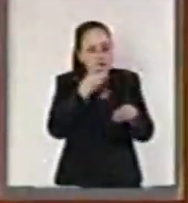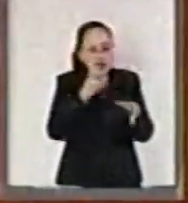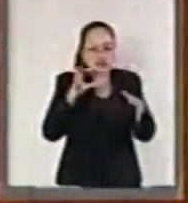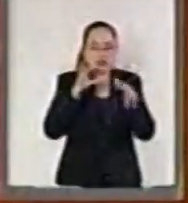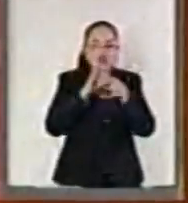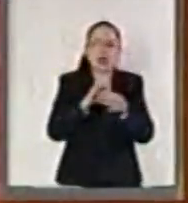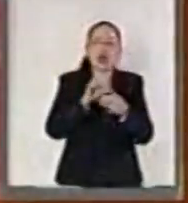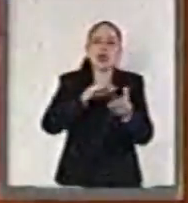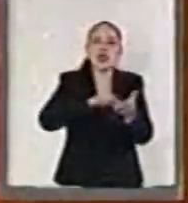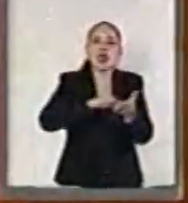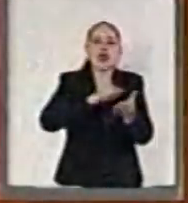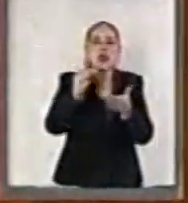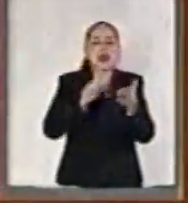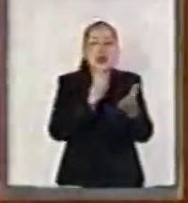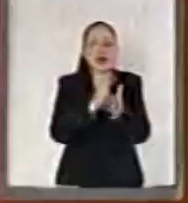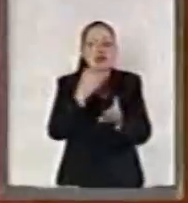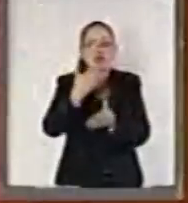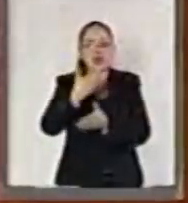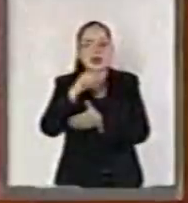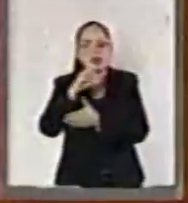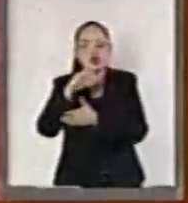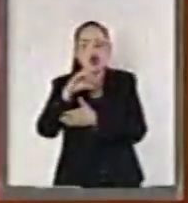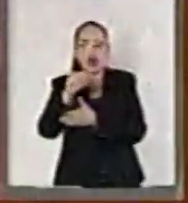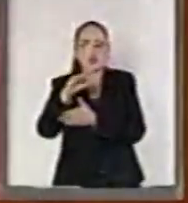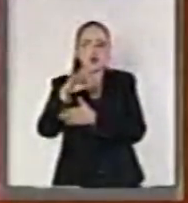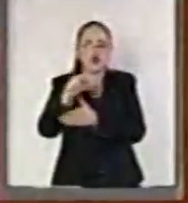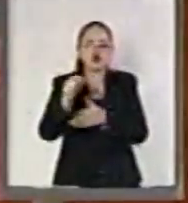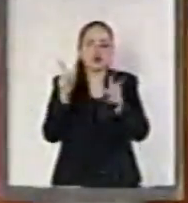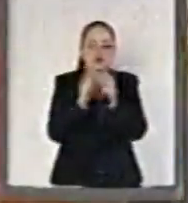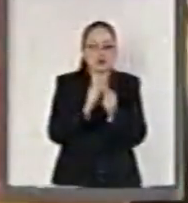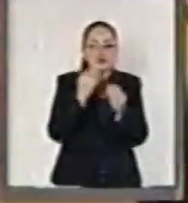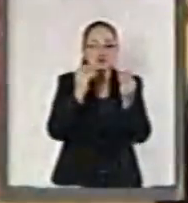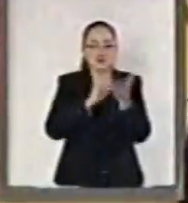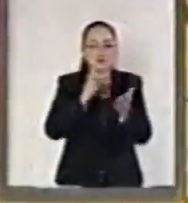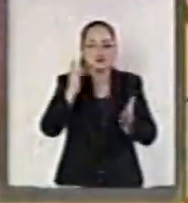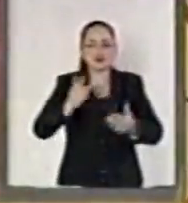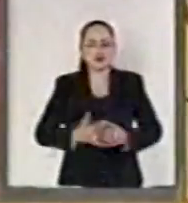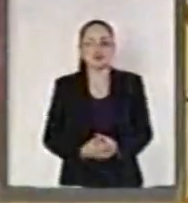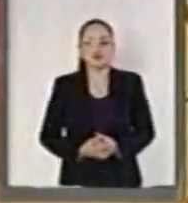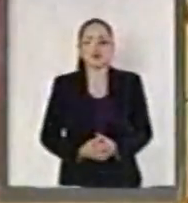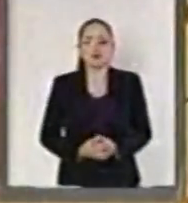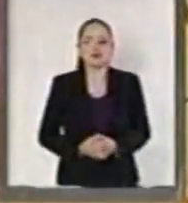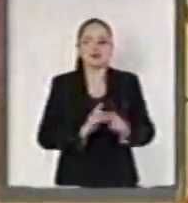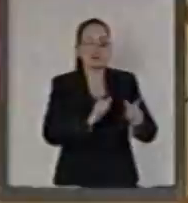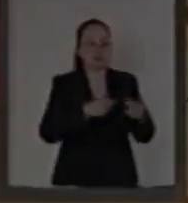a la Ley de Hidrocarburos. Es cuanto. Muchas gracias. Túrnese a las comisiones.